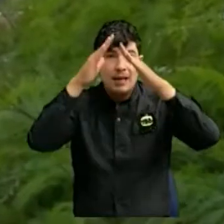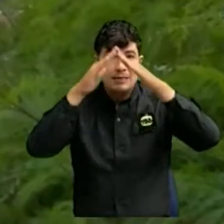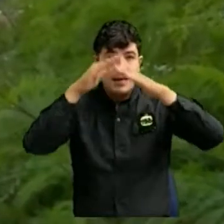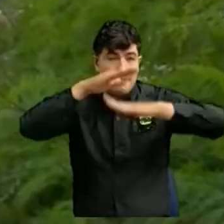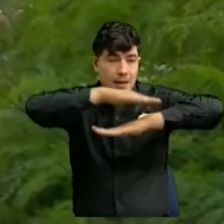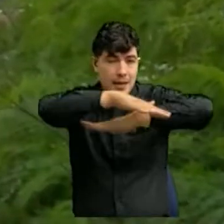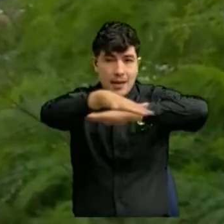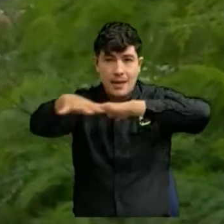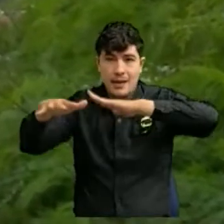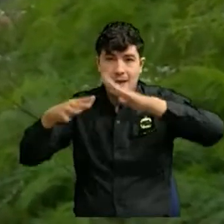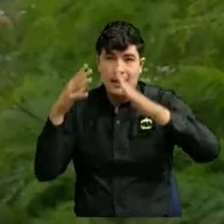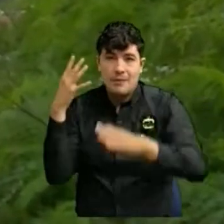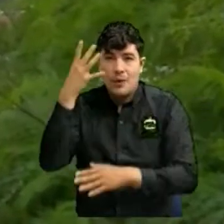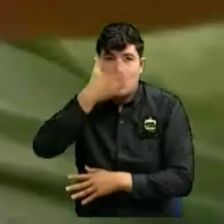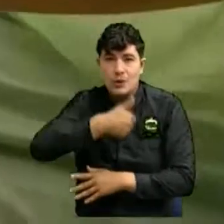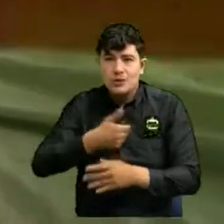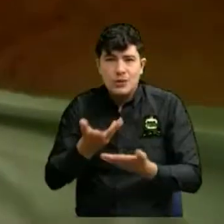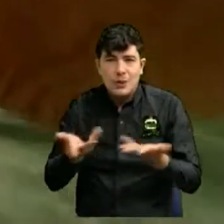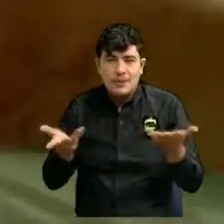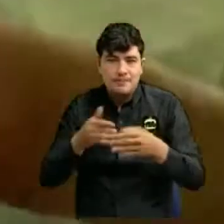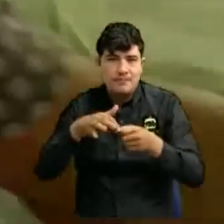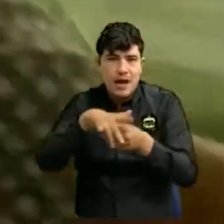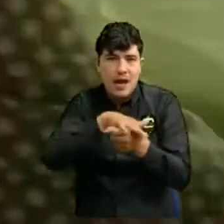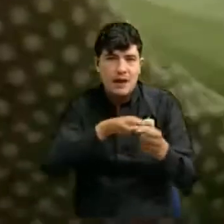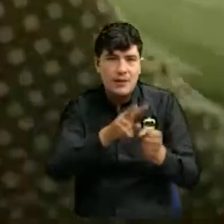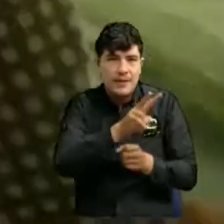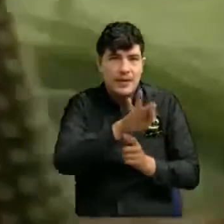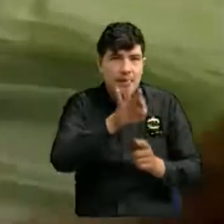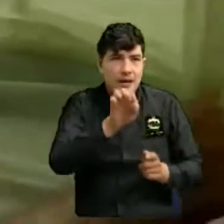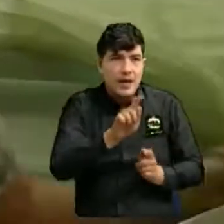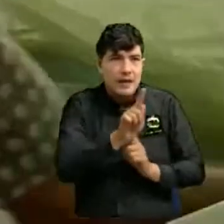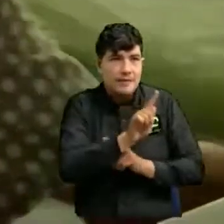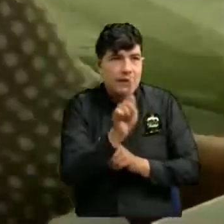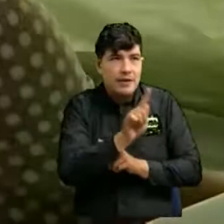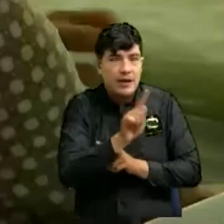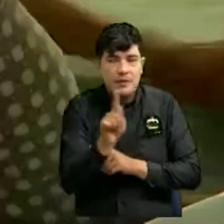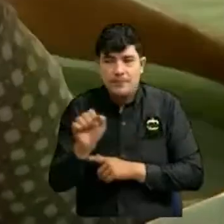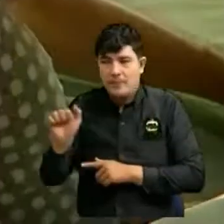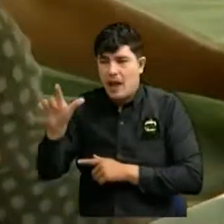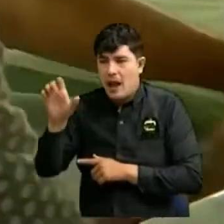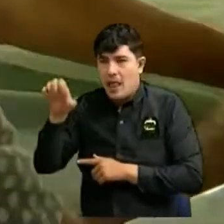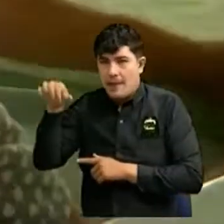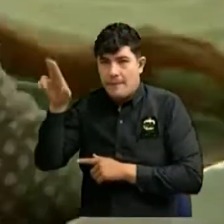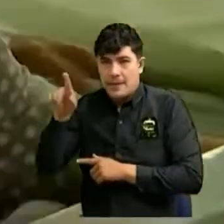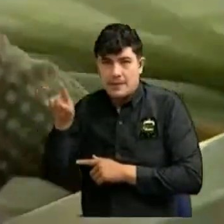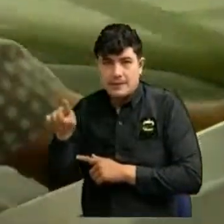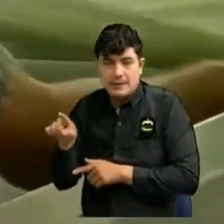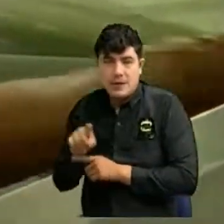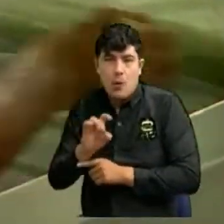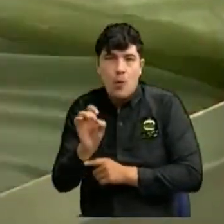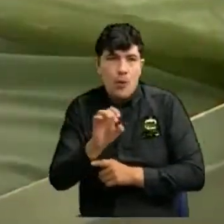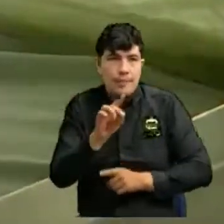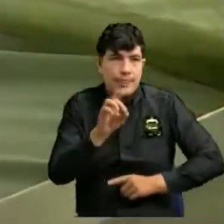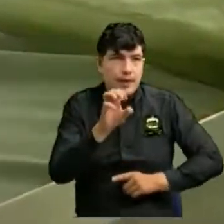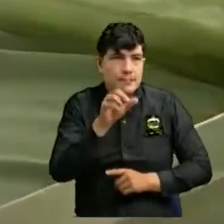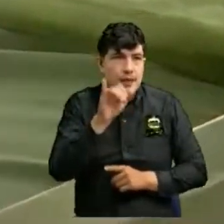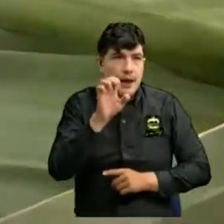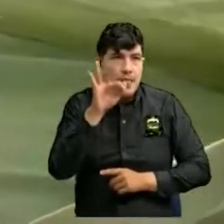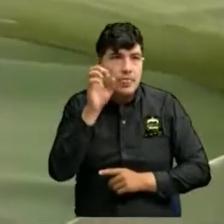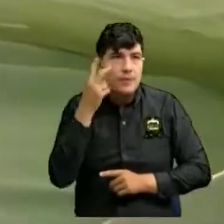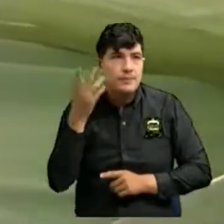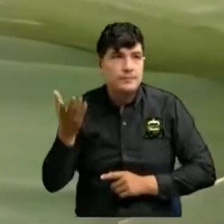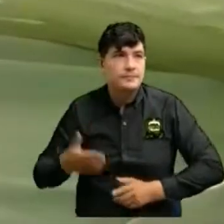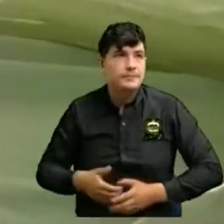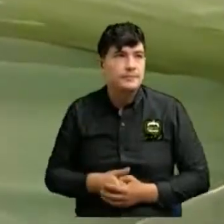que tiene la ciudad, ubicado entre el barrio 28 de Febrero, Los Alpes y El Desierto. O sea, llegué aquí a Cúcuta de